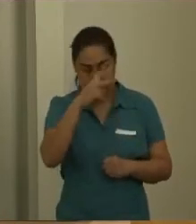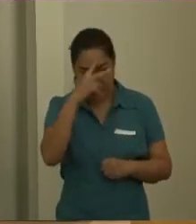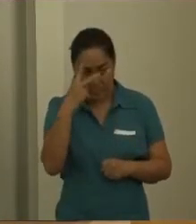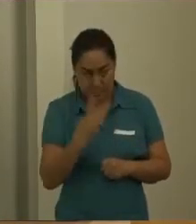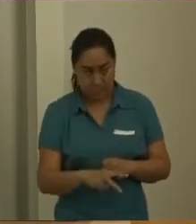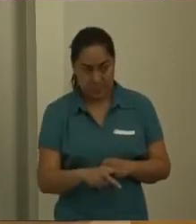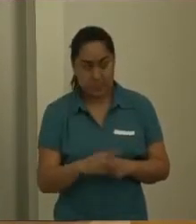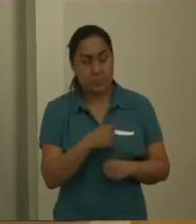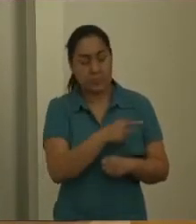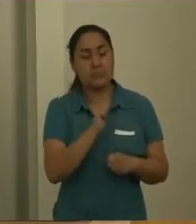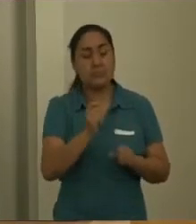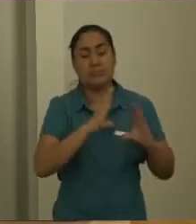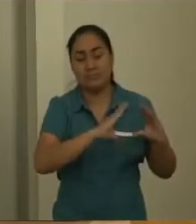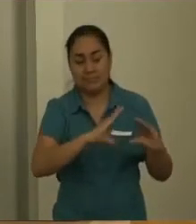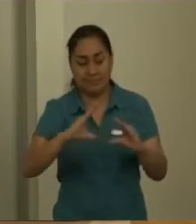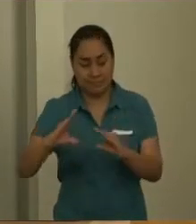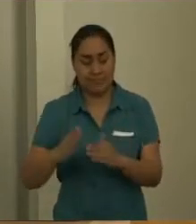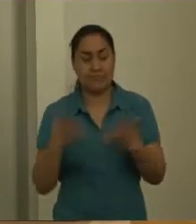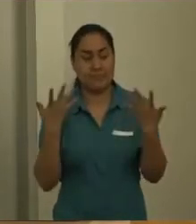recibe la carta